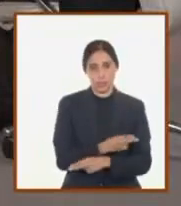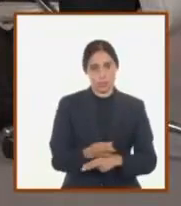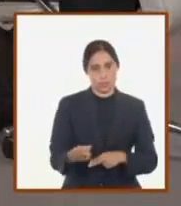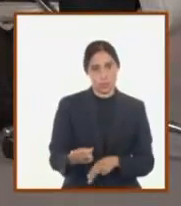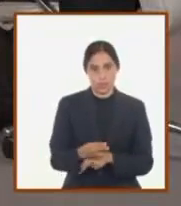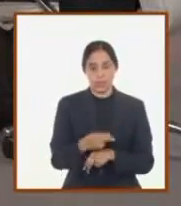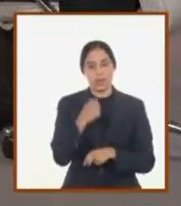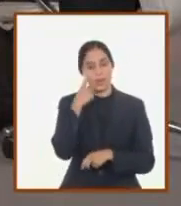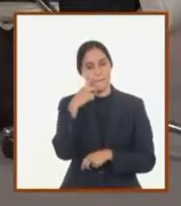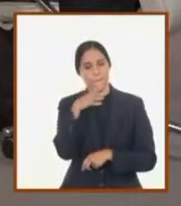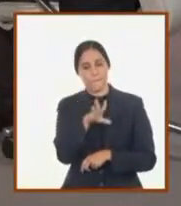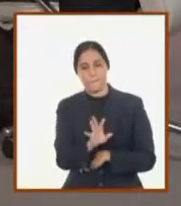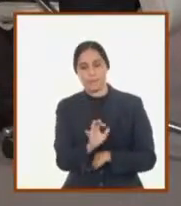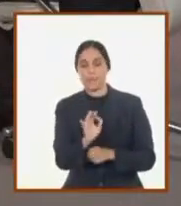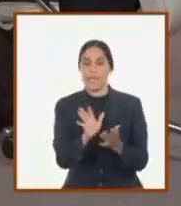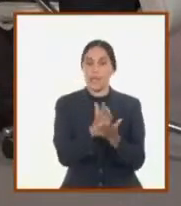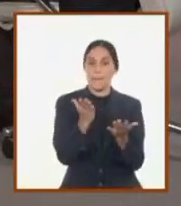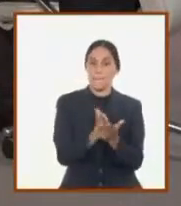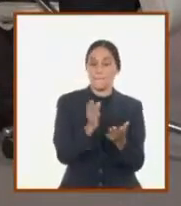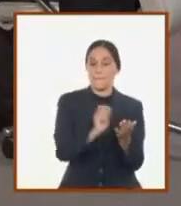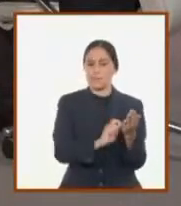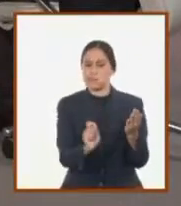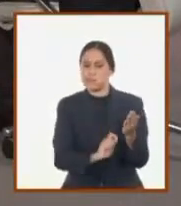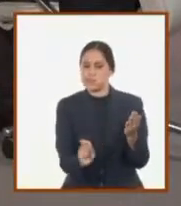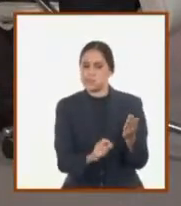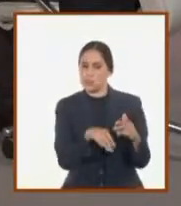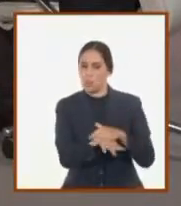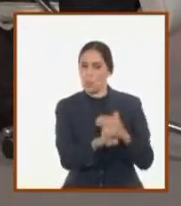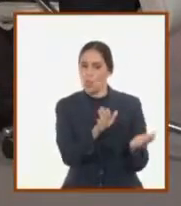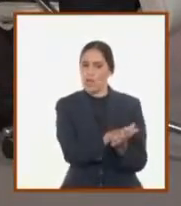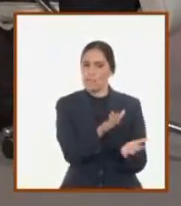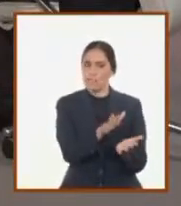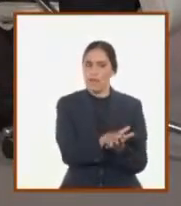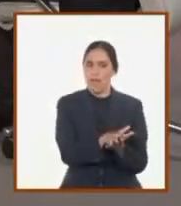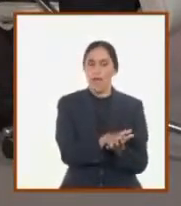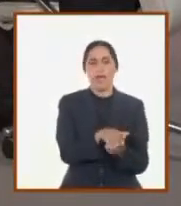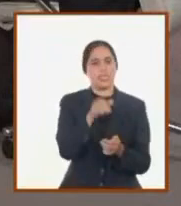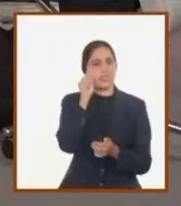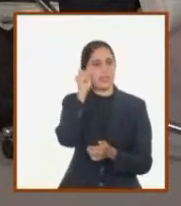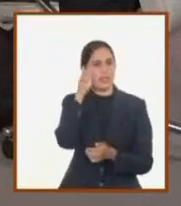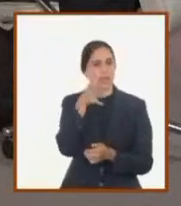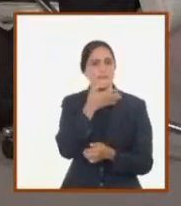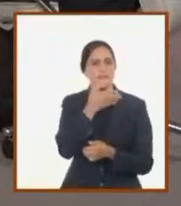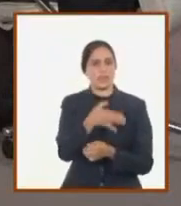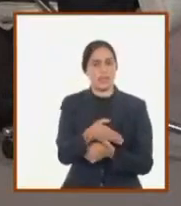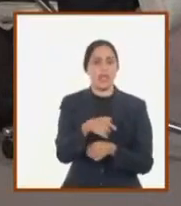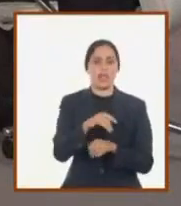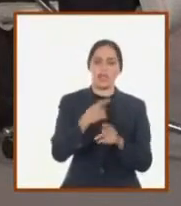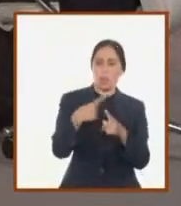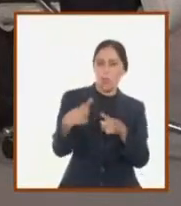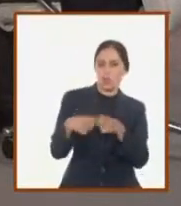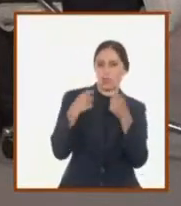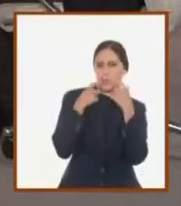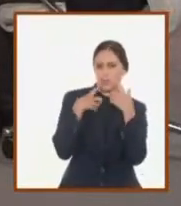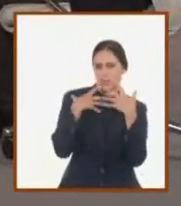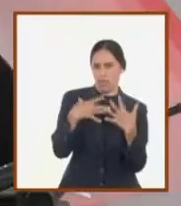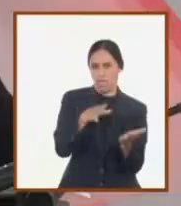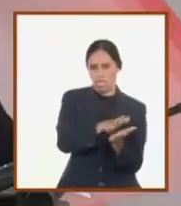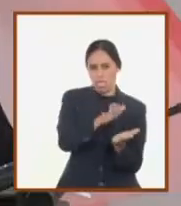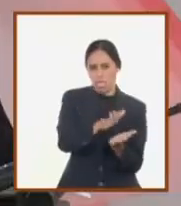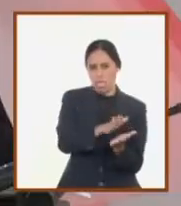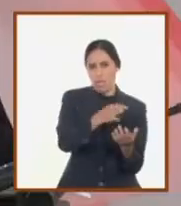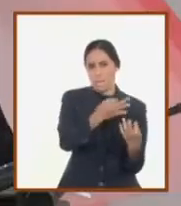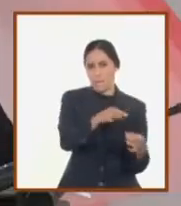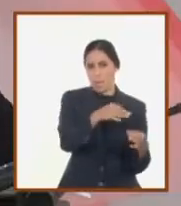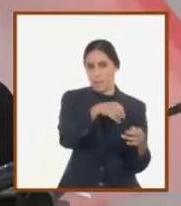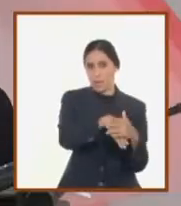de ver aquella carta de Fidel acelia que ustedes conservan ahí en la oficina de asuntos históricos y muchas otras cosas interesantes de nuestra historia que nos